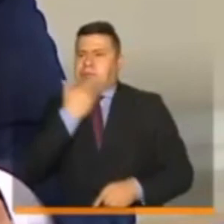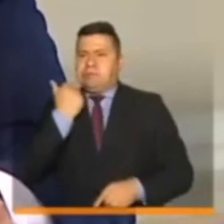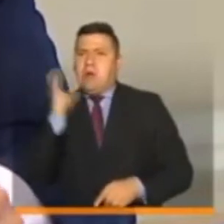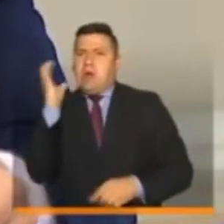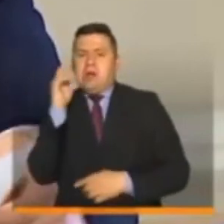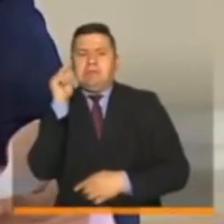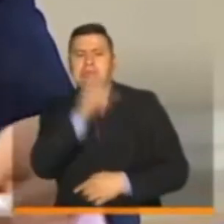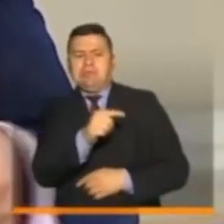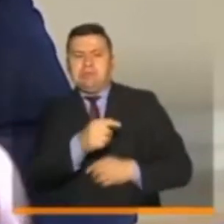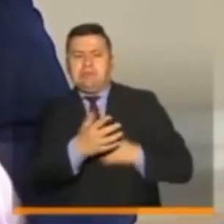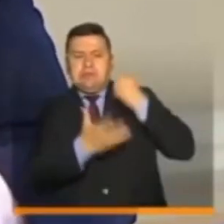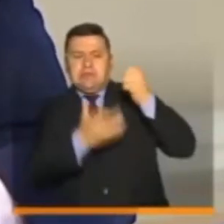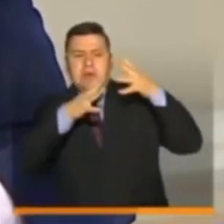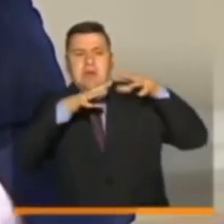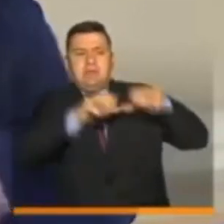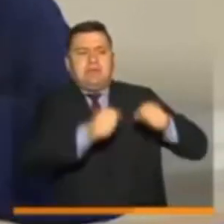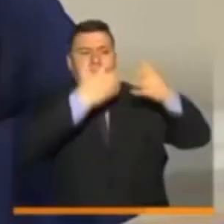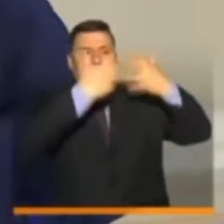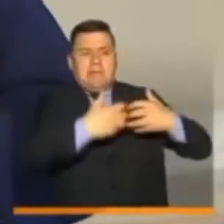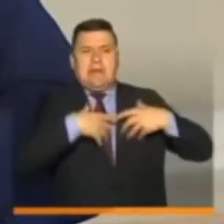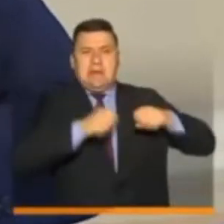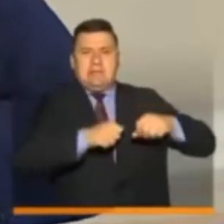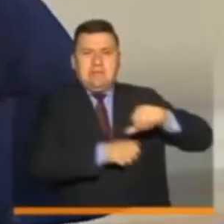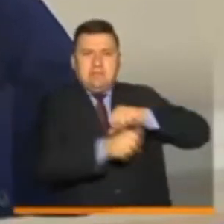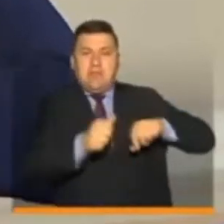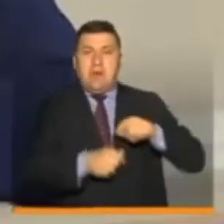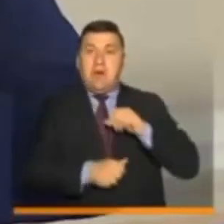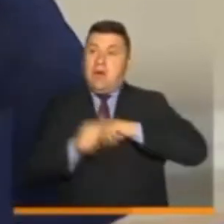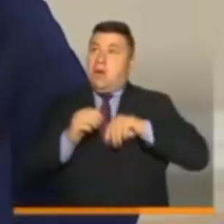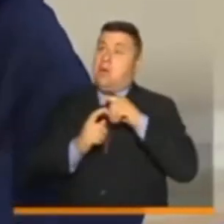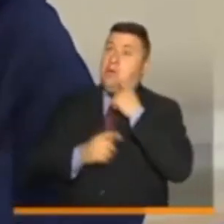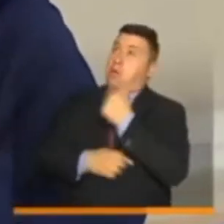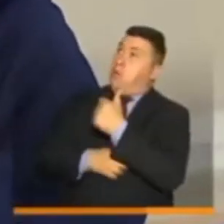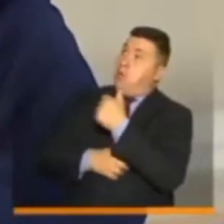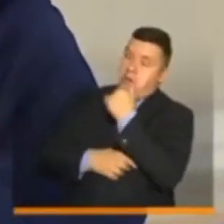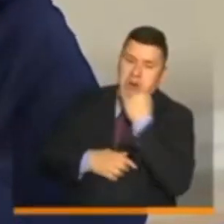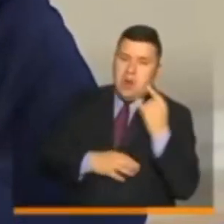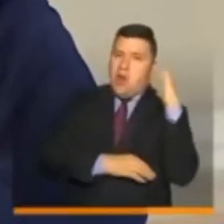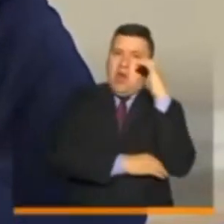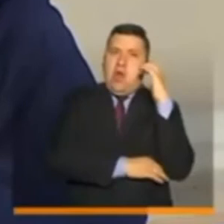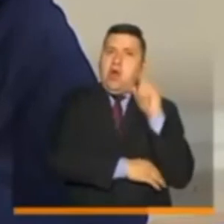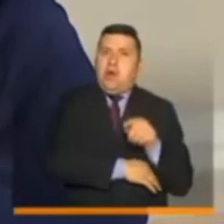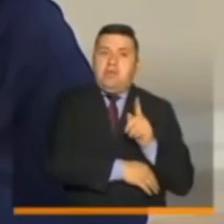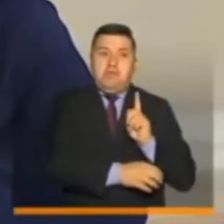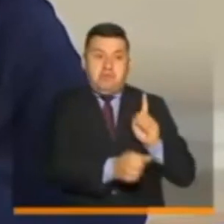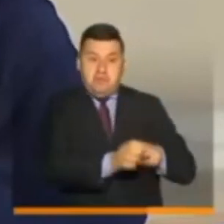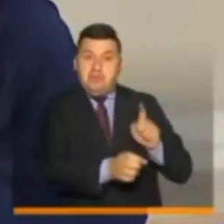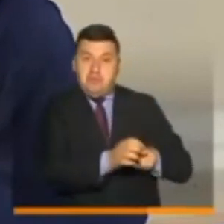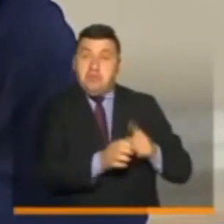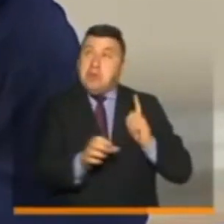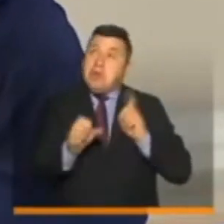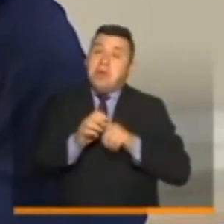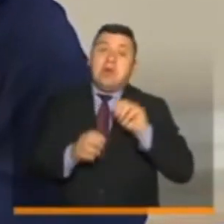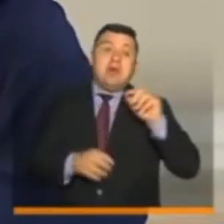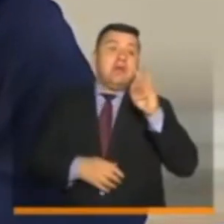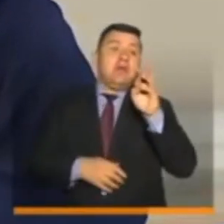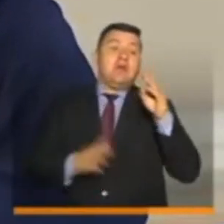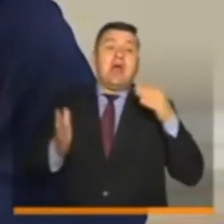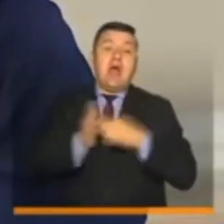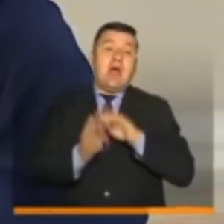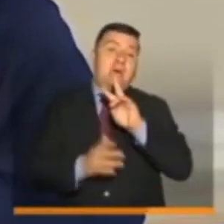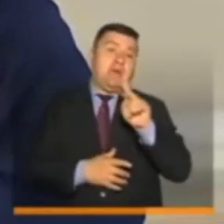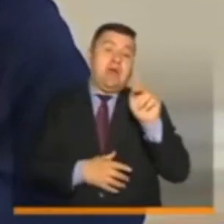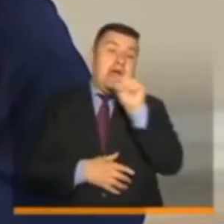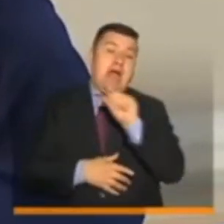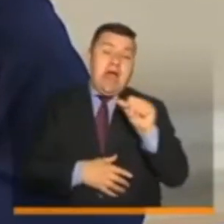de inversión en América Latina. Y también con Colombia Productiva tenemos abiertas las inscripciones para un evento del 18 al 21 de